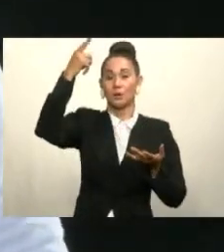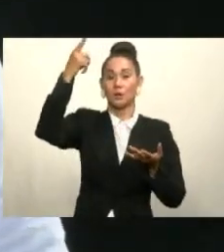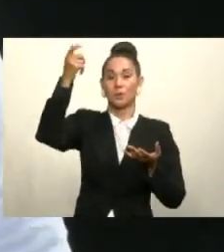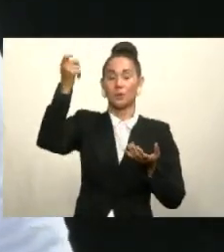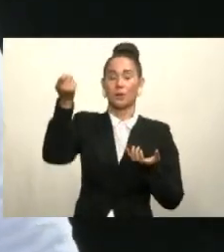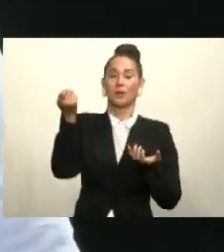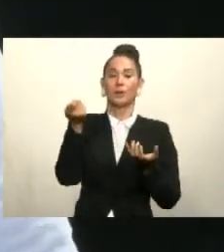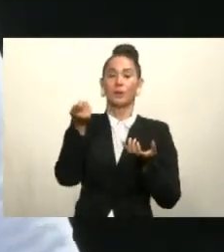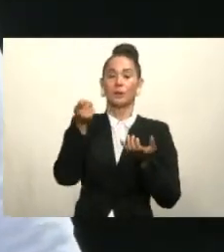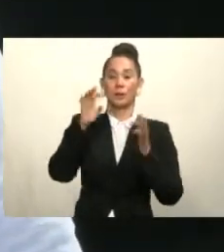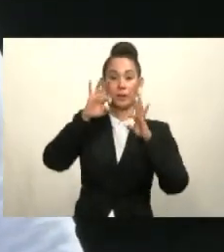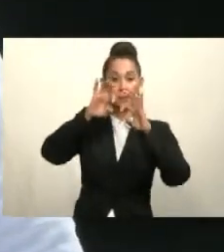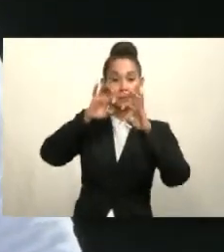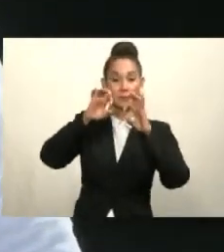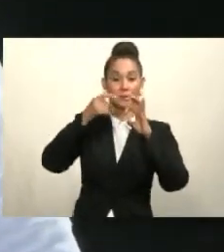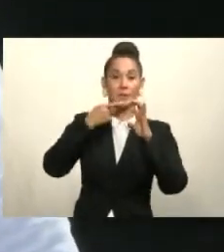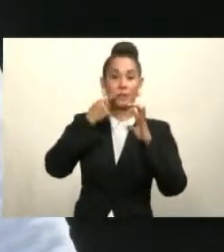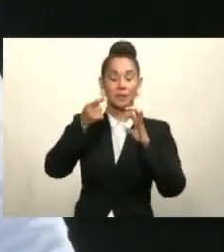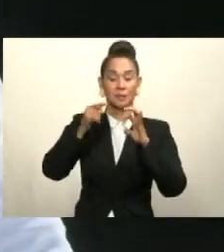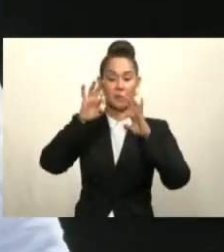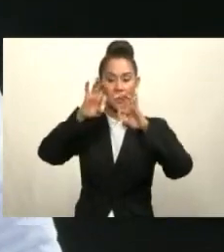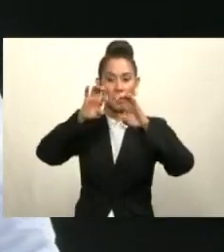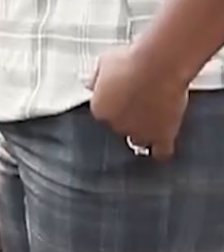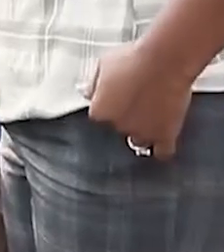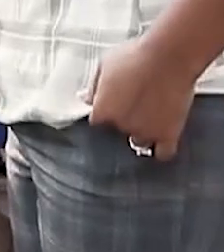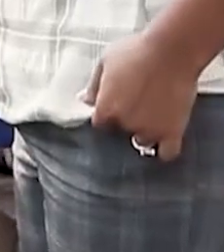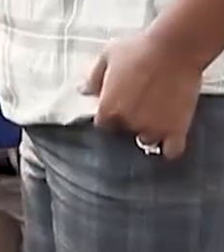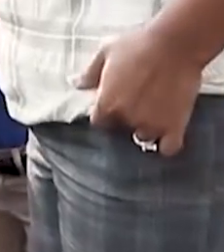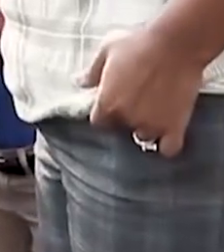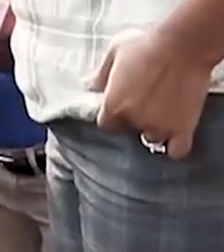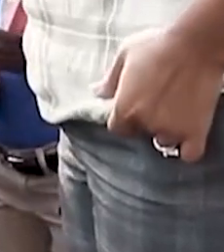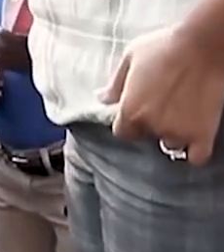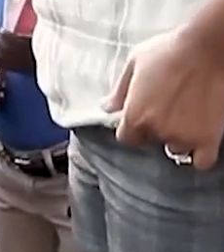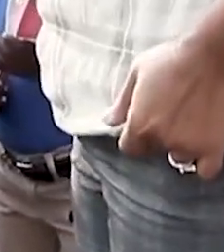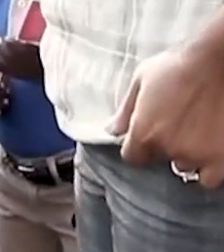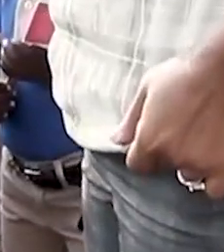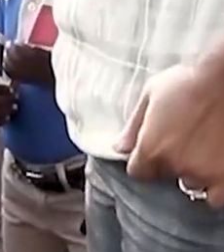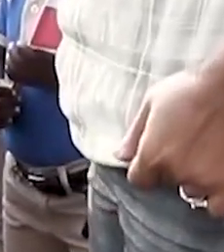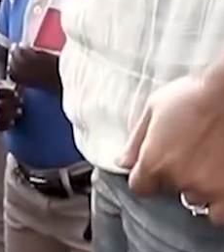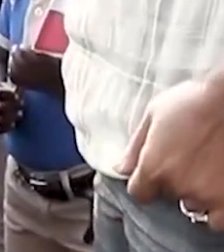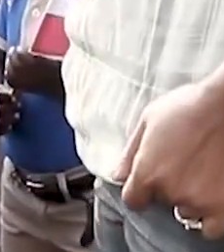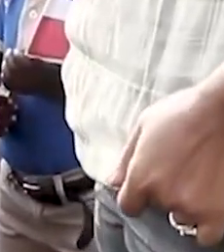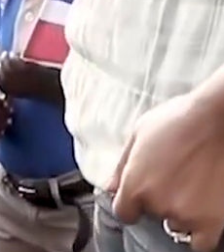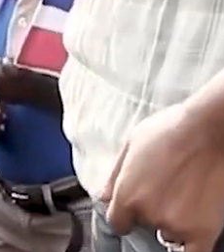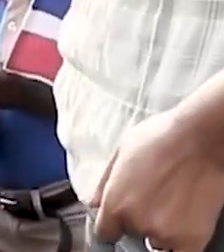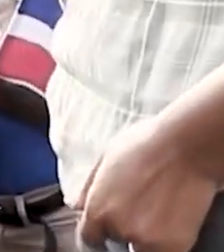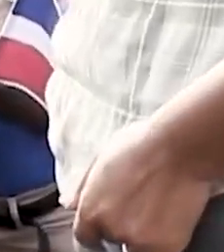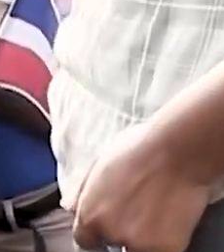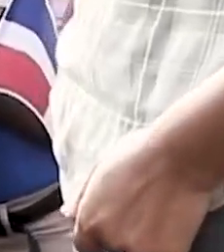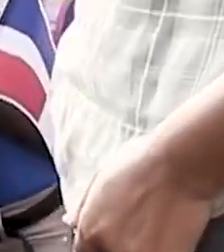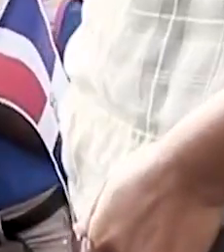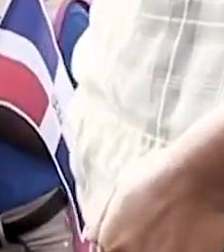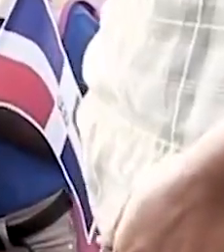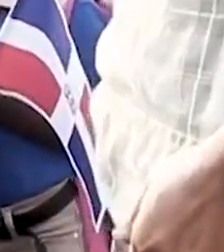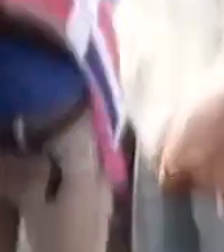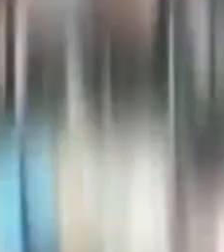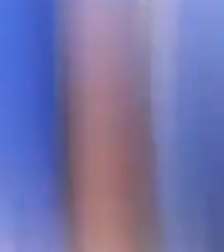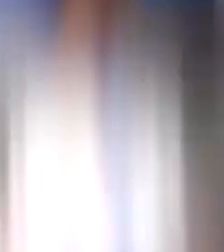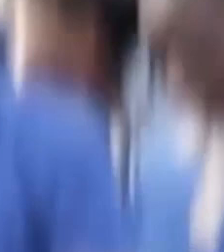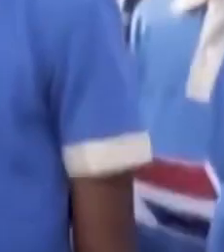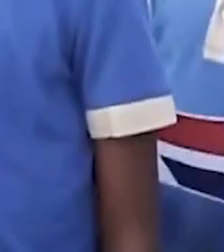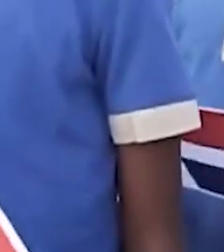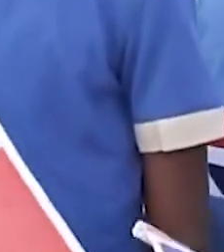raciones de comida, explicó Fulcar, quien agregó que los alimentos serán repartidos en las escuelas y se